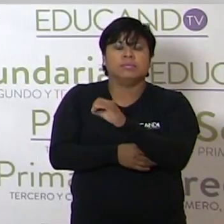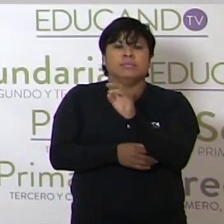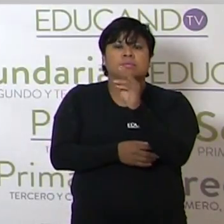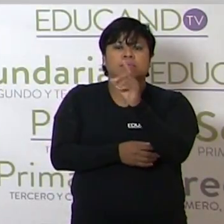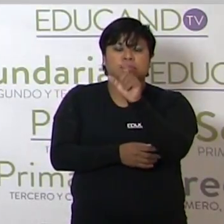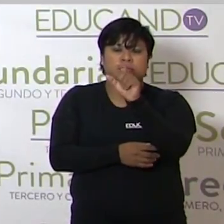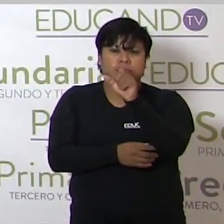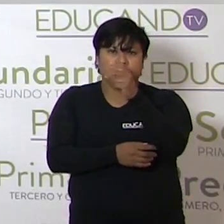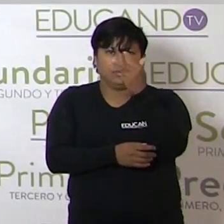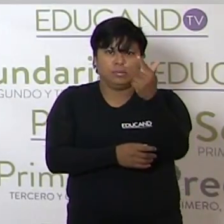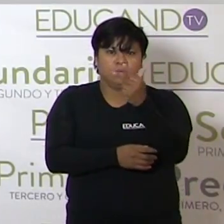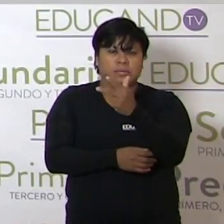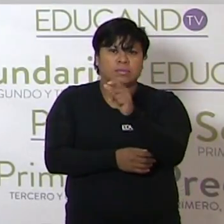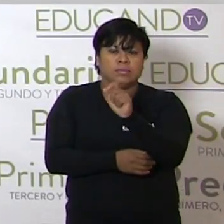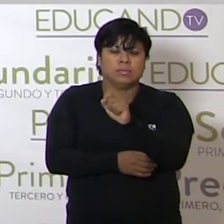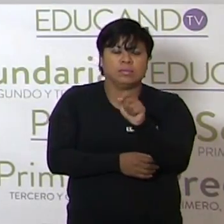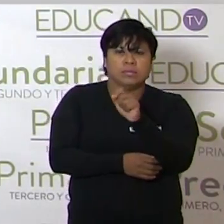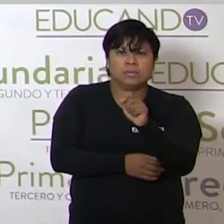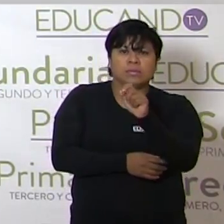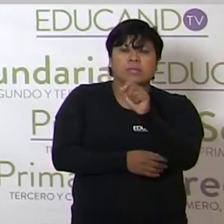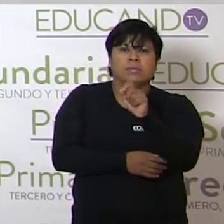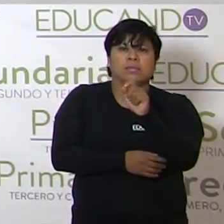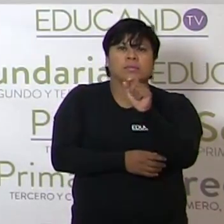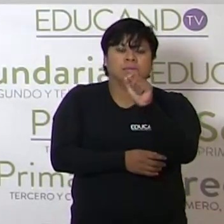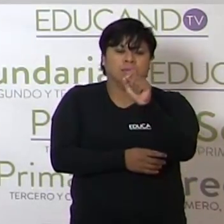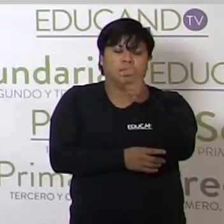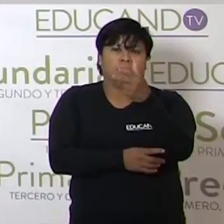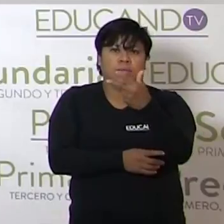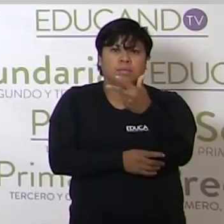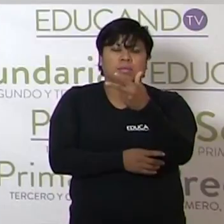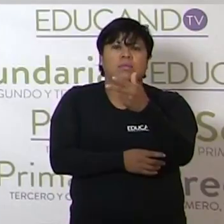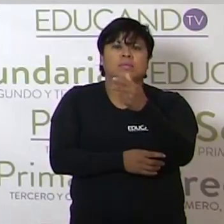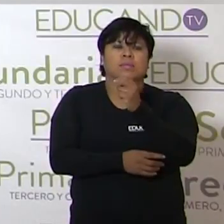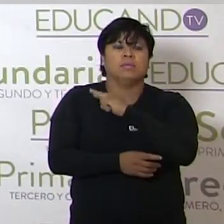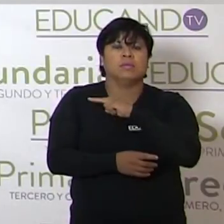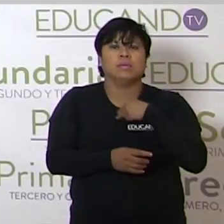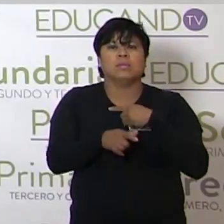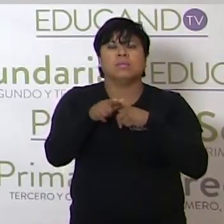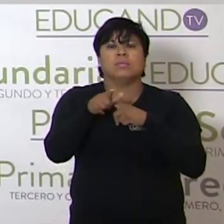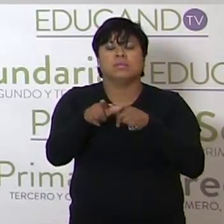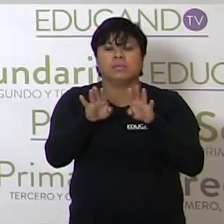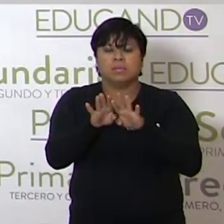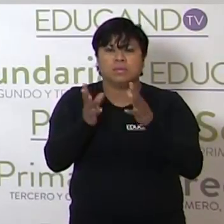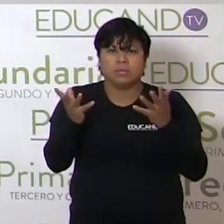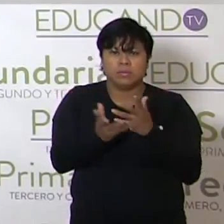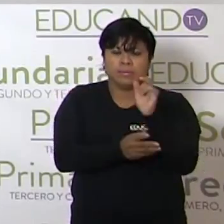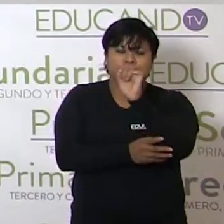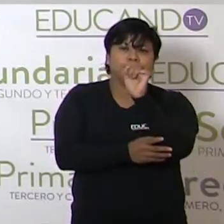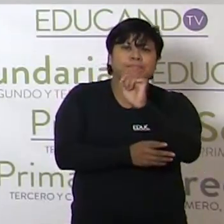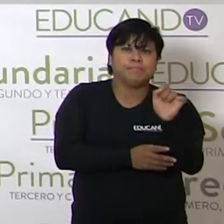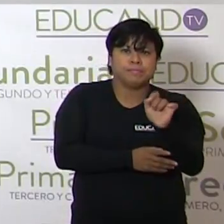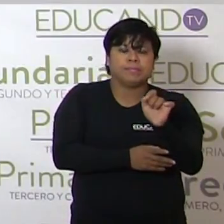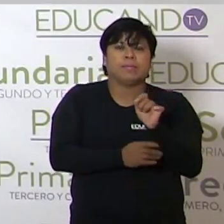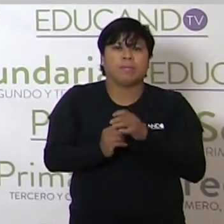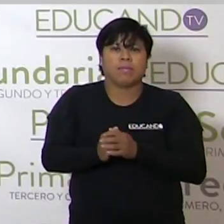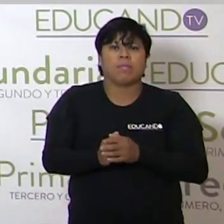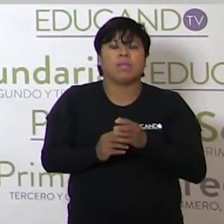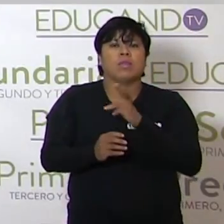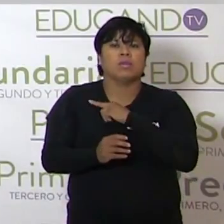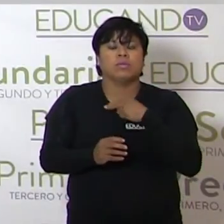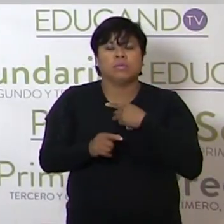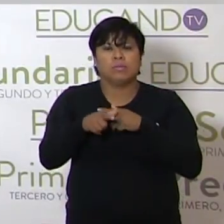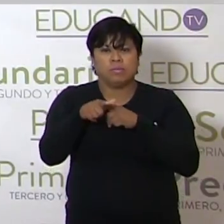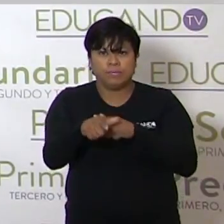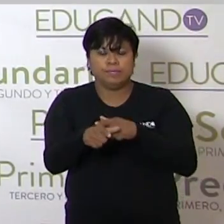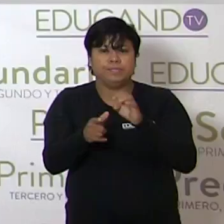Agregamos un punto decimal, bajamos un 0 y vamos a seguir desarrollando el algoritmo. Vamos